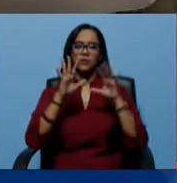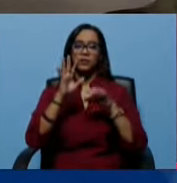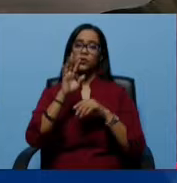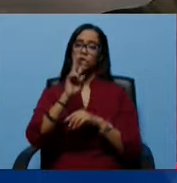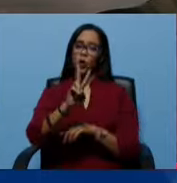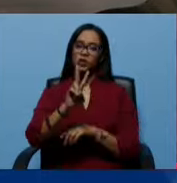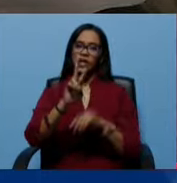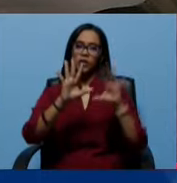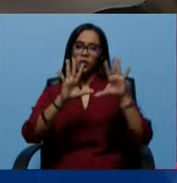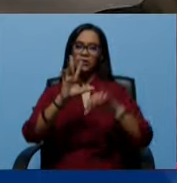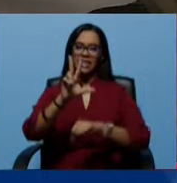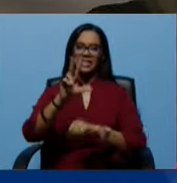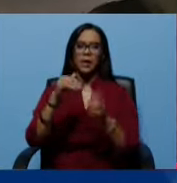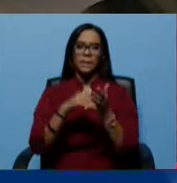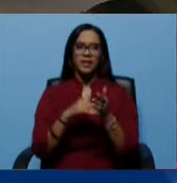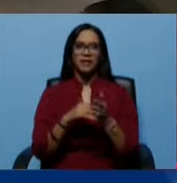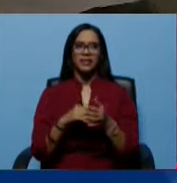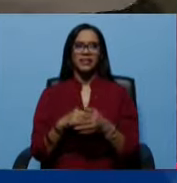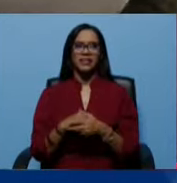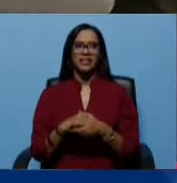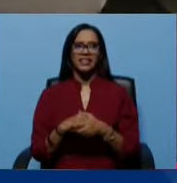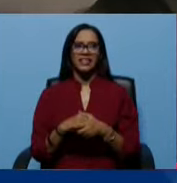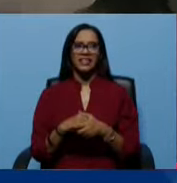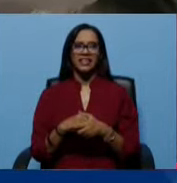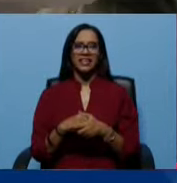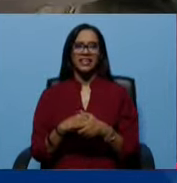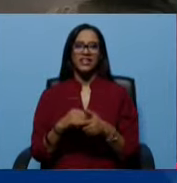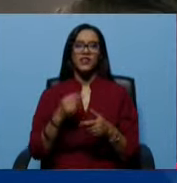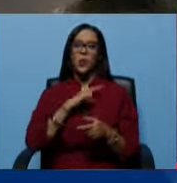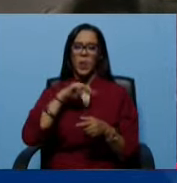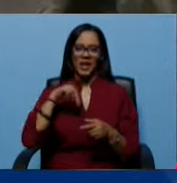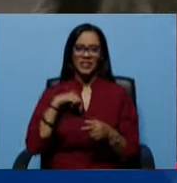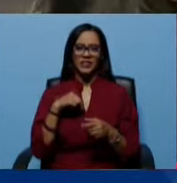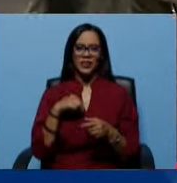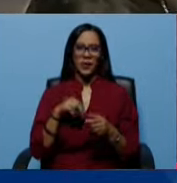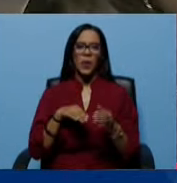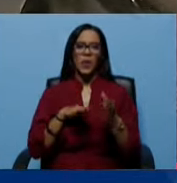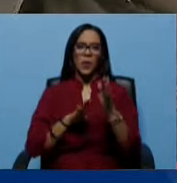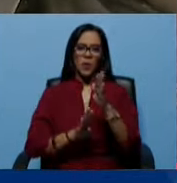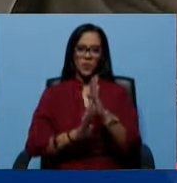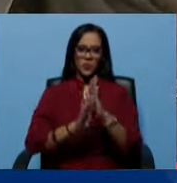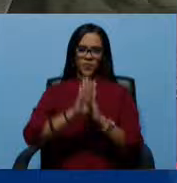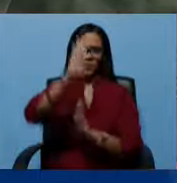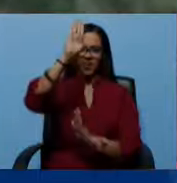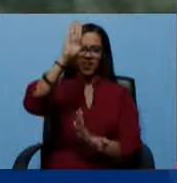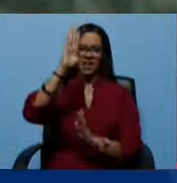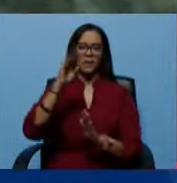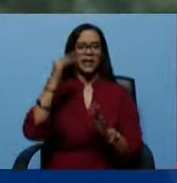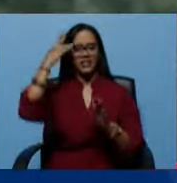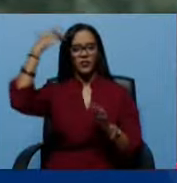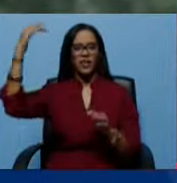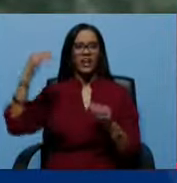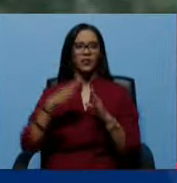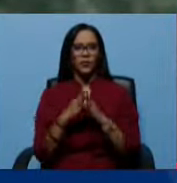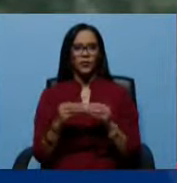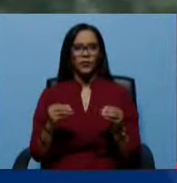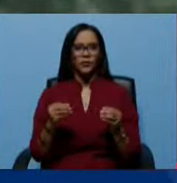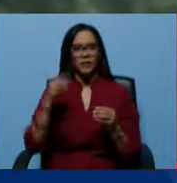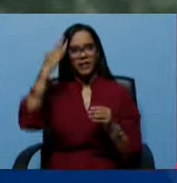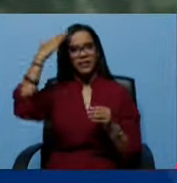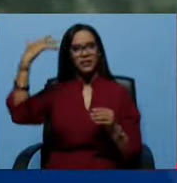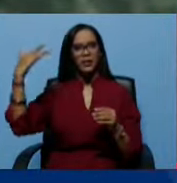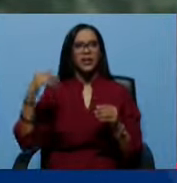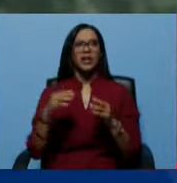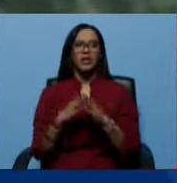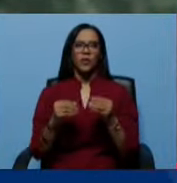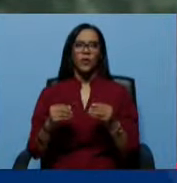Pero no de Elon Musk. No, es un cohete nuestro. Nuestro cohete. Es un cohete nuestro para soñar todo, para soñar todo, para soñar